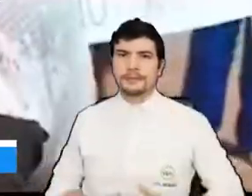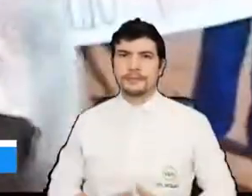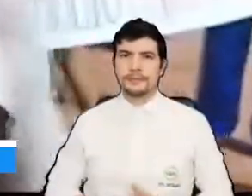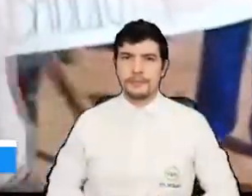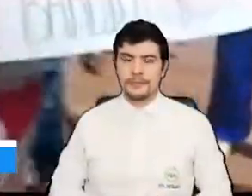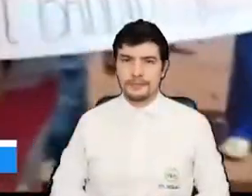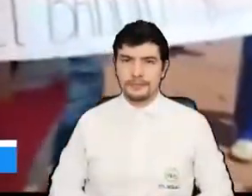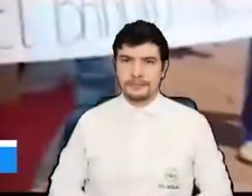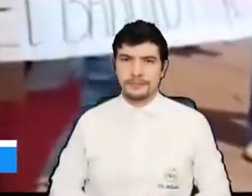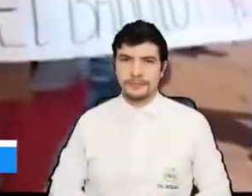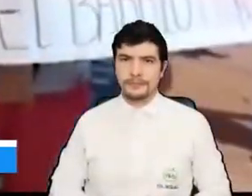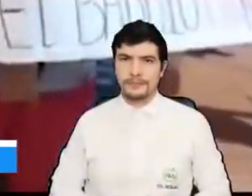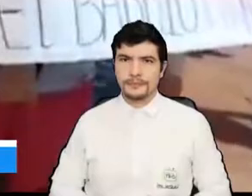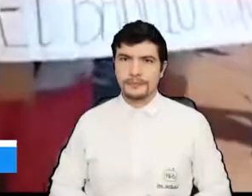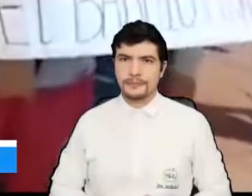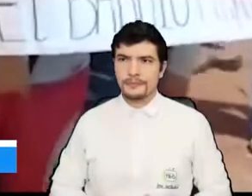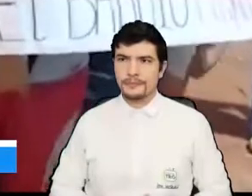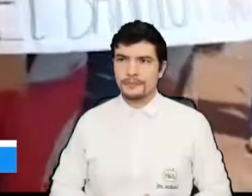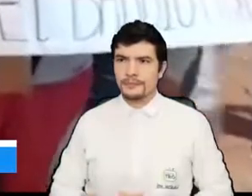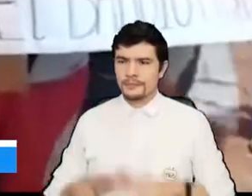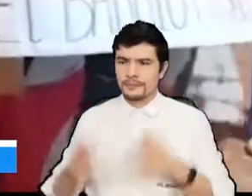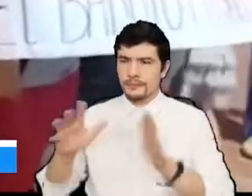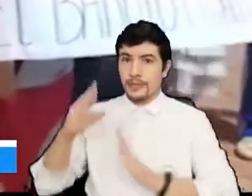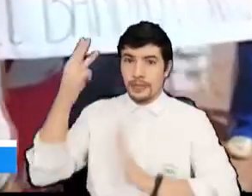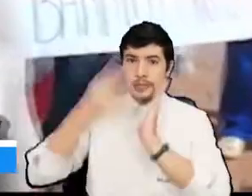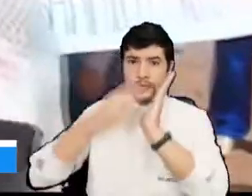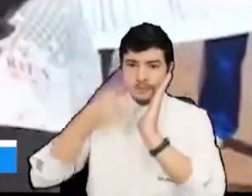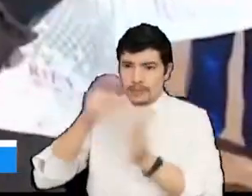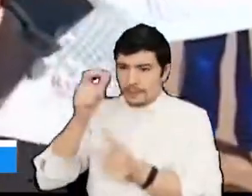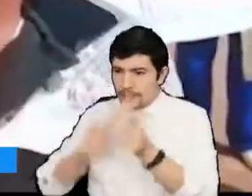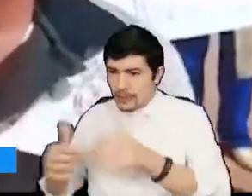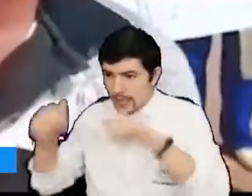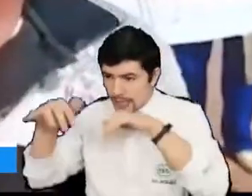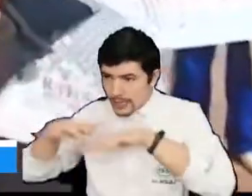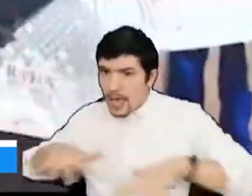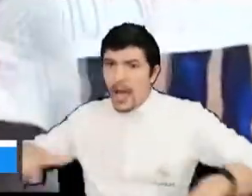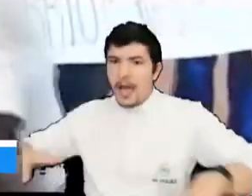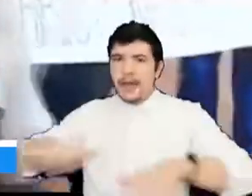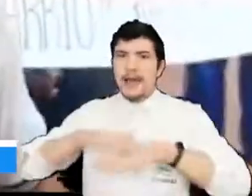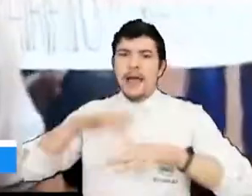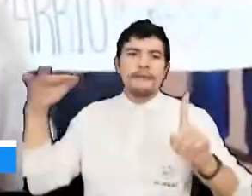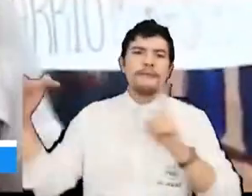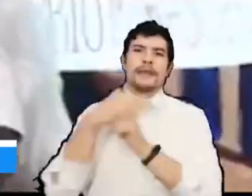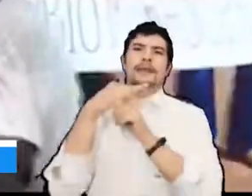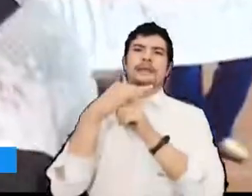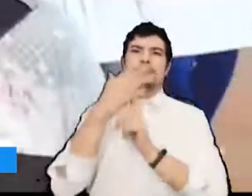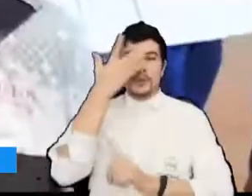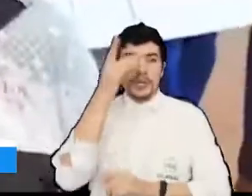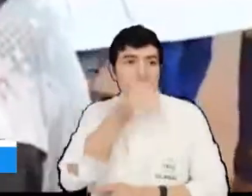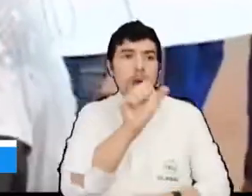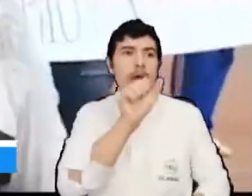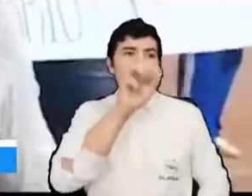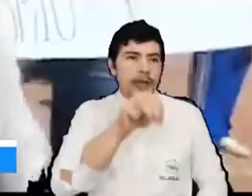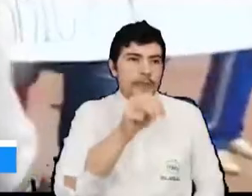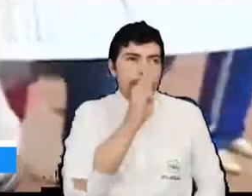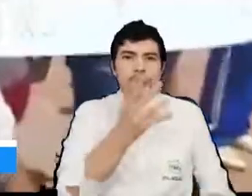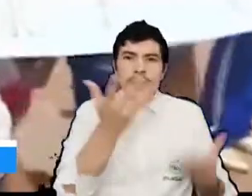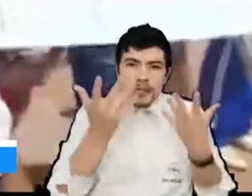Un promedio de 3.000 personas que estamos en riesgo, porque señores del acueducto nos quieren quitar el servicio, no nos han